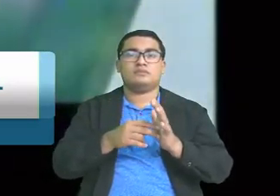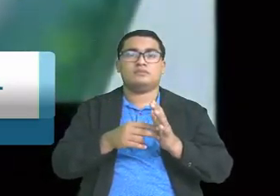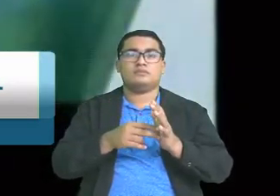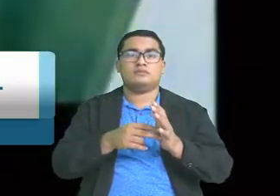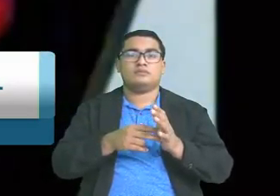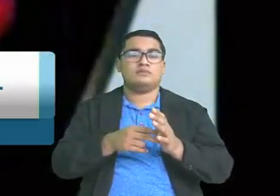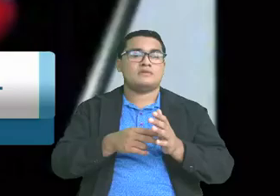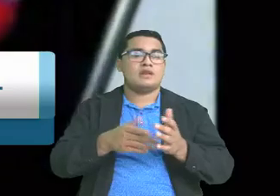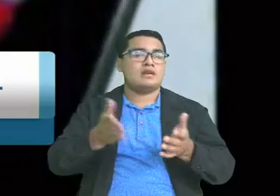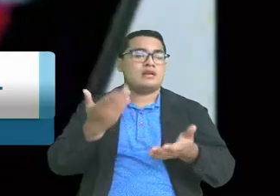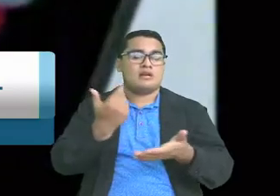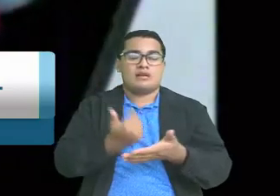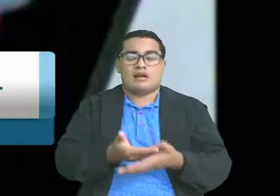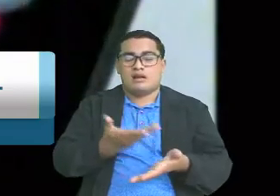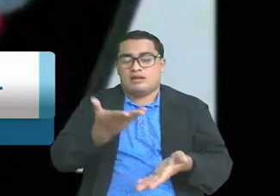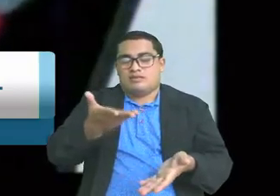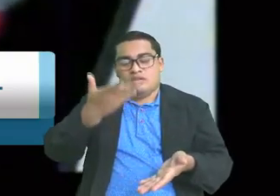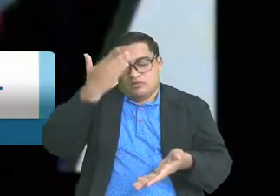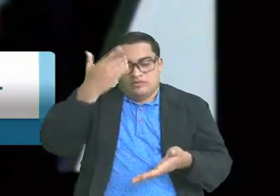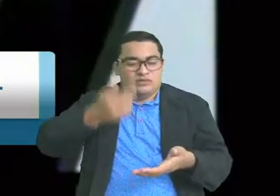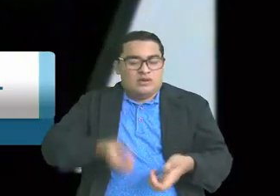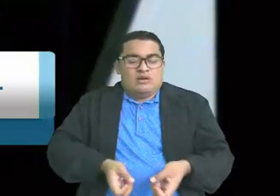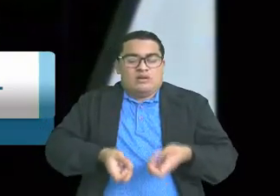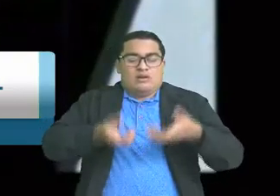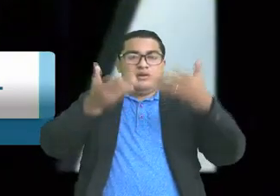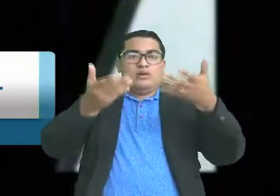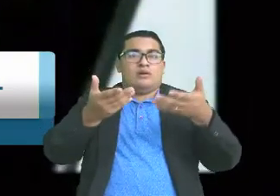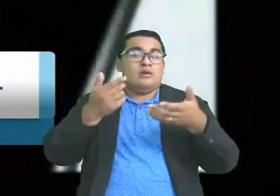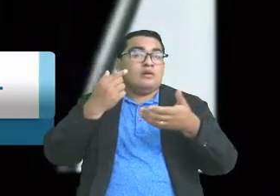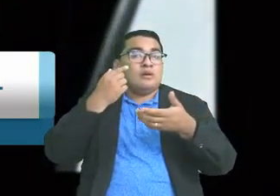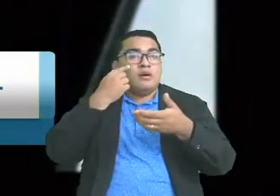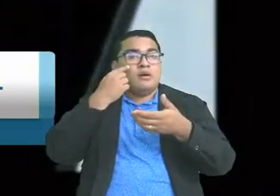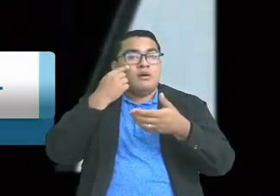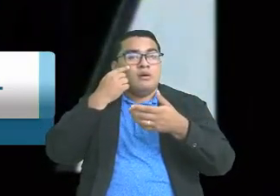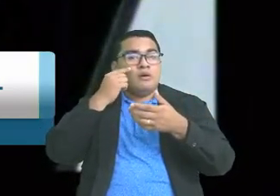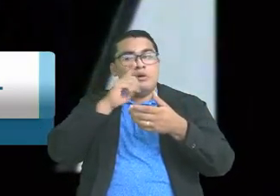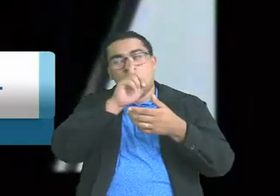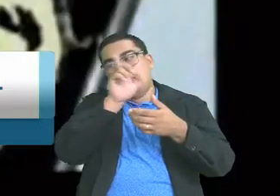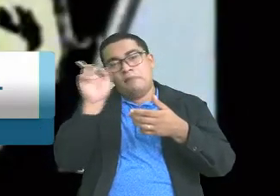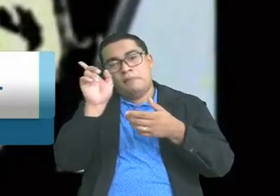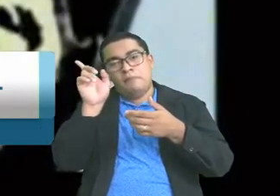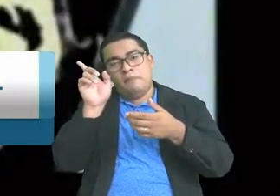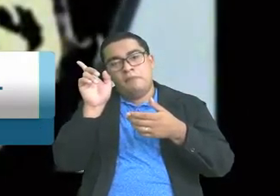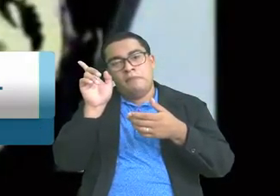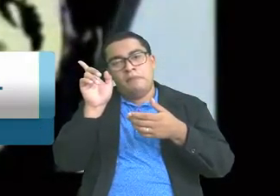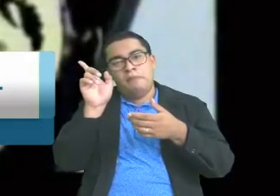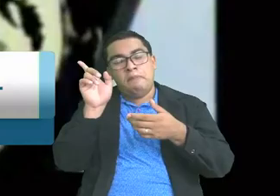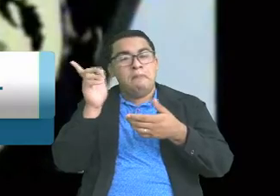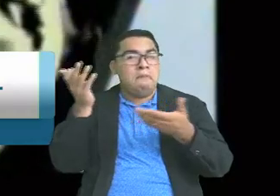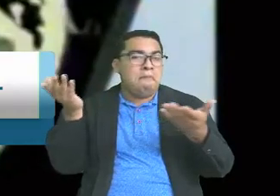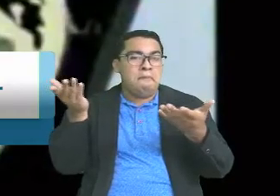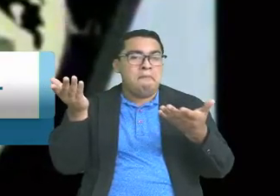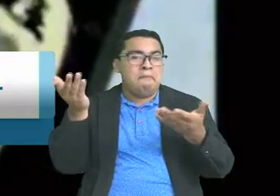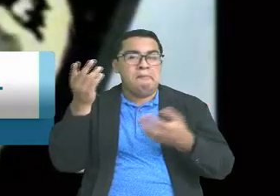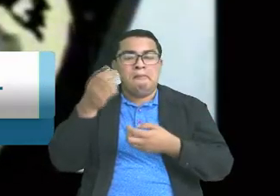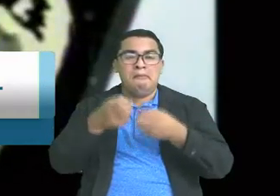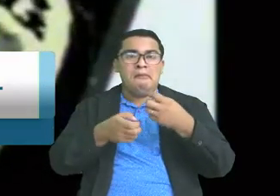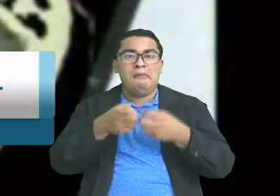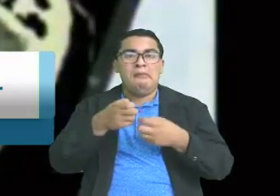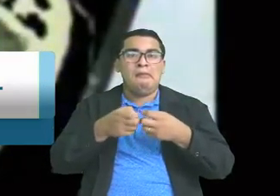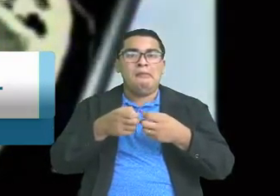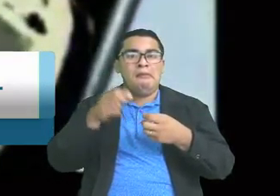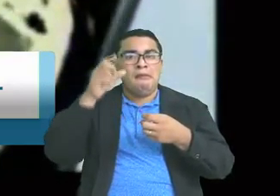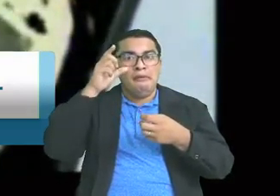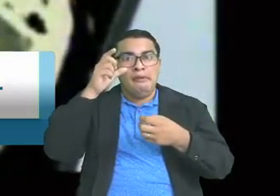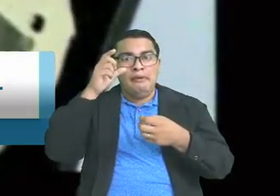cambio brusco de temperatura y la característica es que se afecte el ojo. En la periférica se queda abierto el ojo, el paciente es incapaz de cerrarlo.